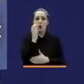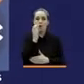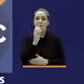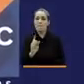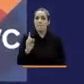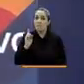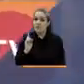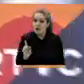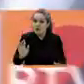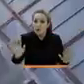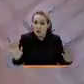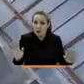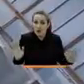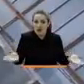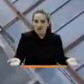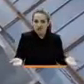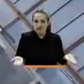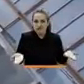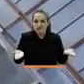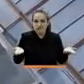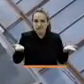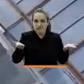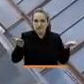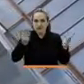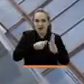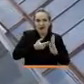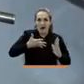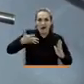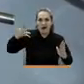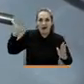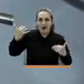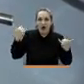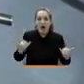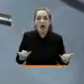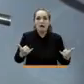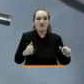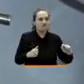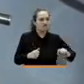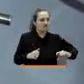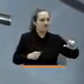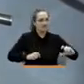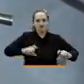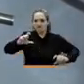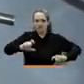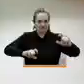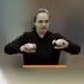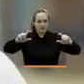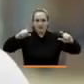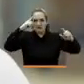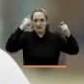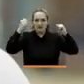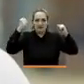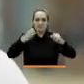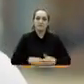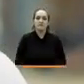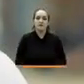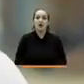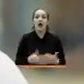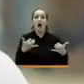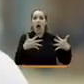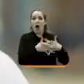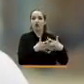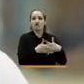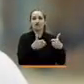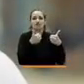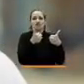Pero el aumento en los insumos ha generado una considerable alza en su precio. Ahora hay buen precio del arroz, pero